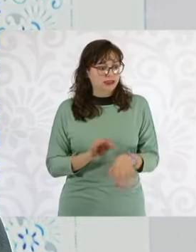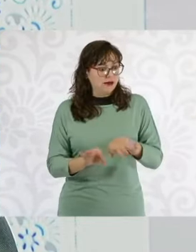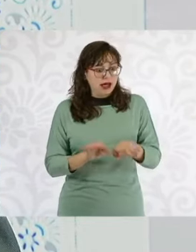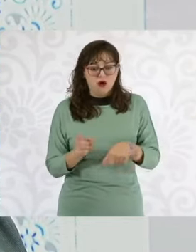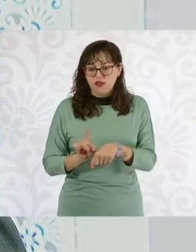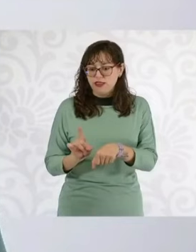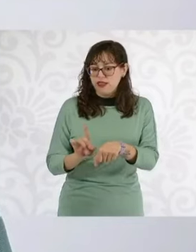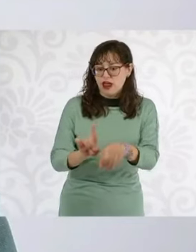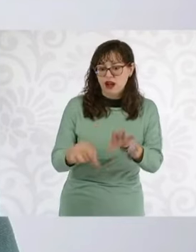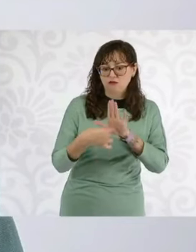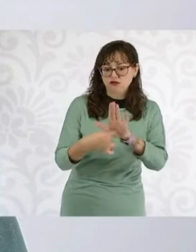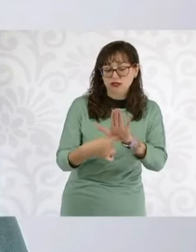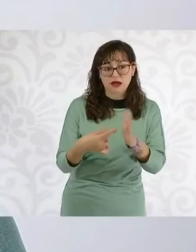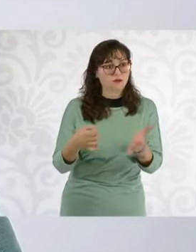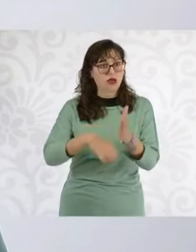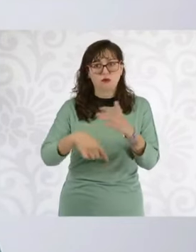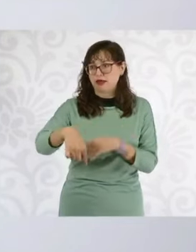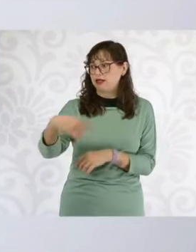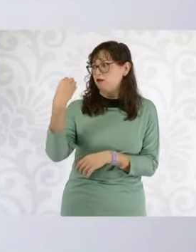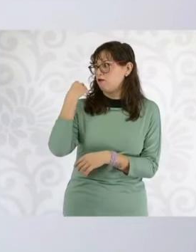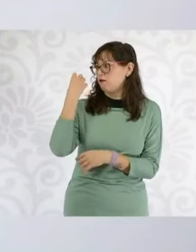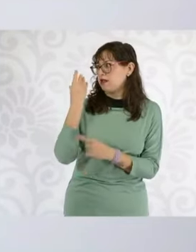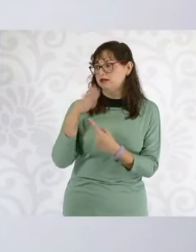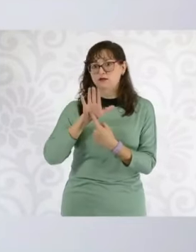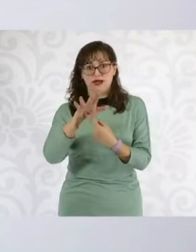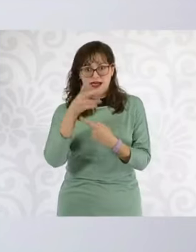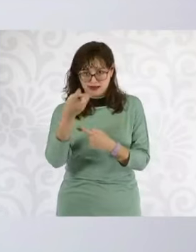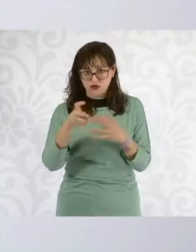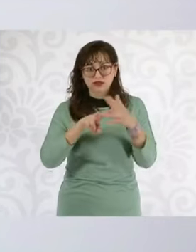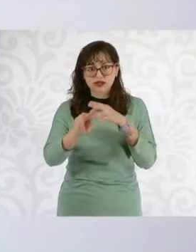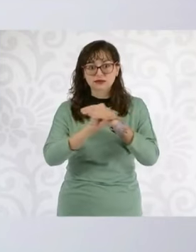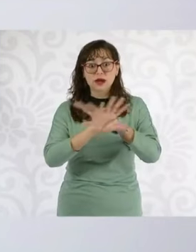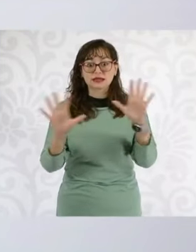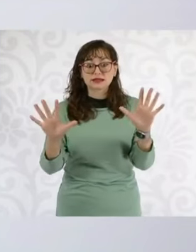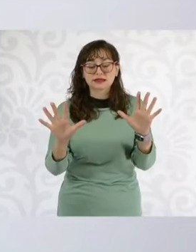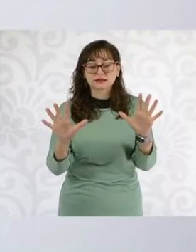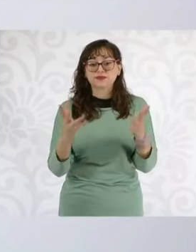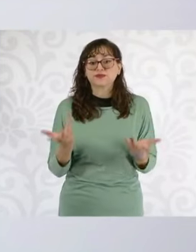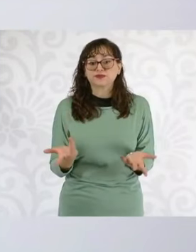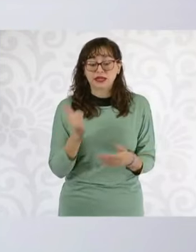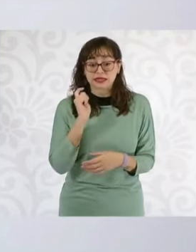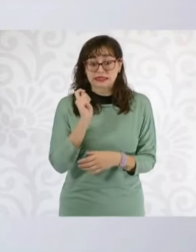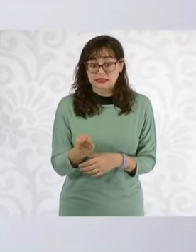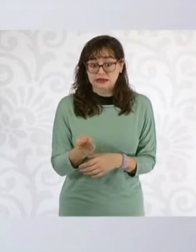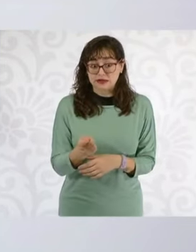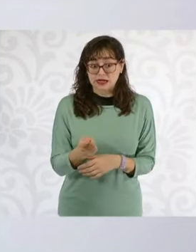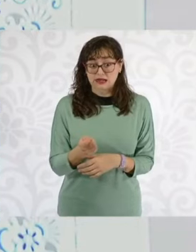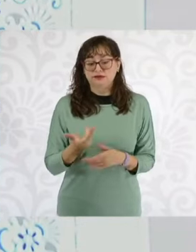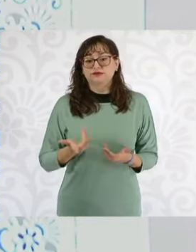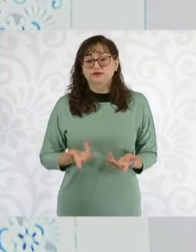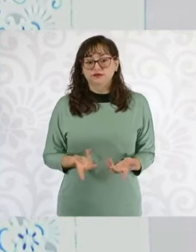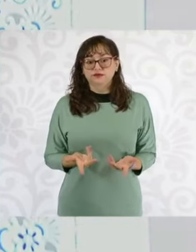ejercicio de transparencia. Entonces, la transparencia va a quedar en la